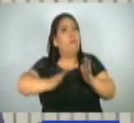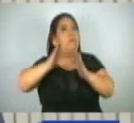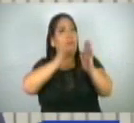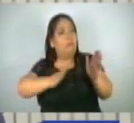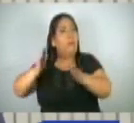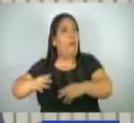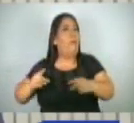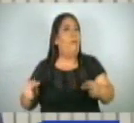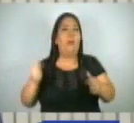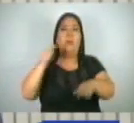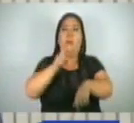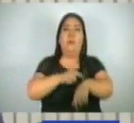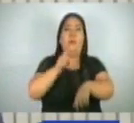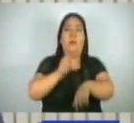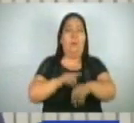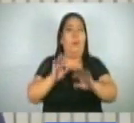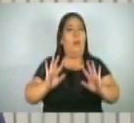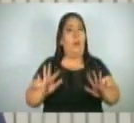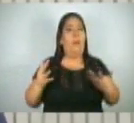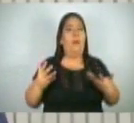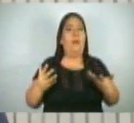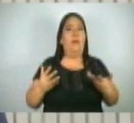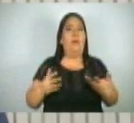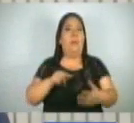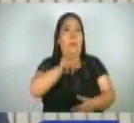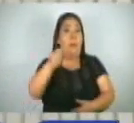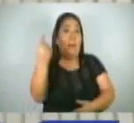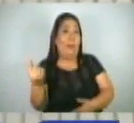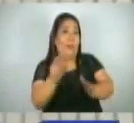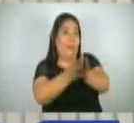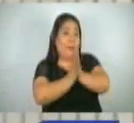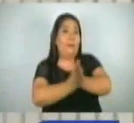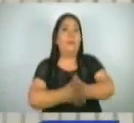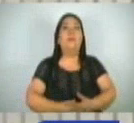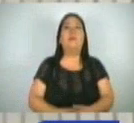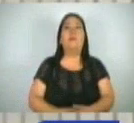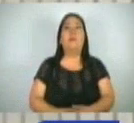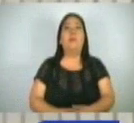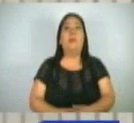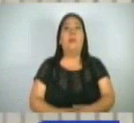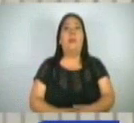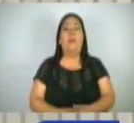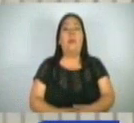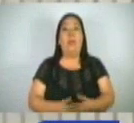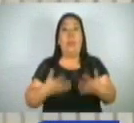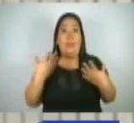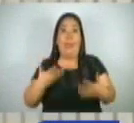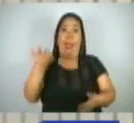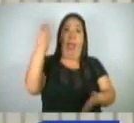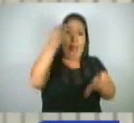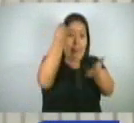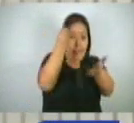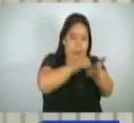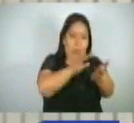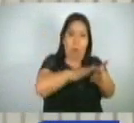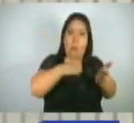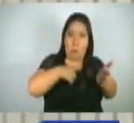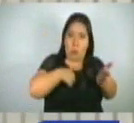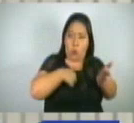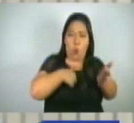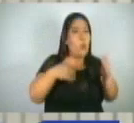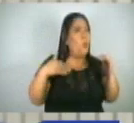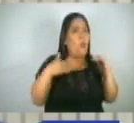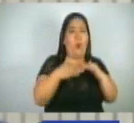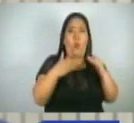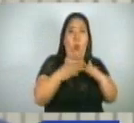abrir más citas y esperamos que baje el tiempo de espera para el solicitante. Y tampoco hay cambio para los que ya tenían cita programada. Si tenían una cita